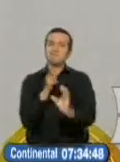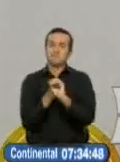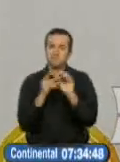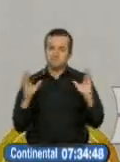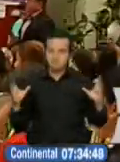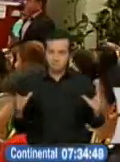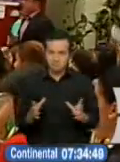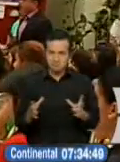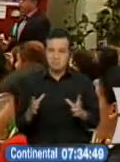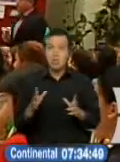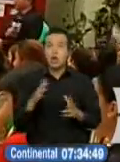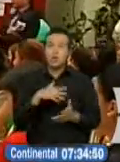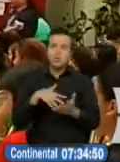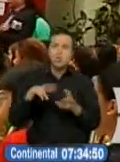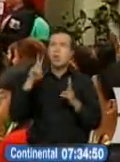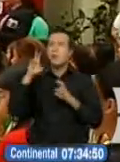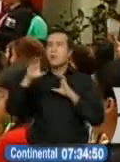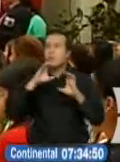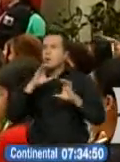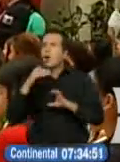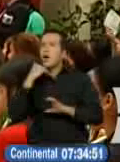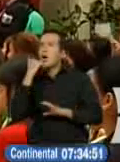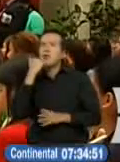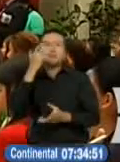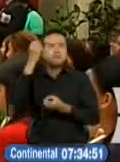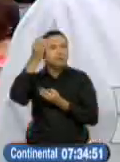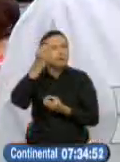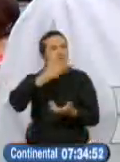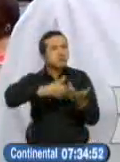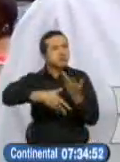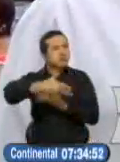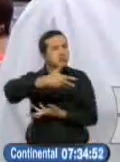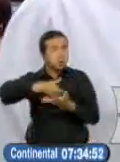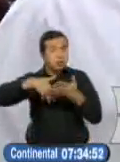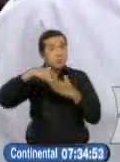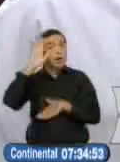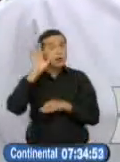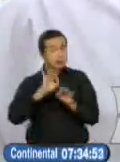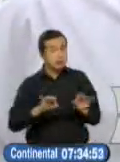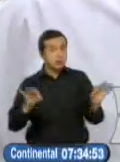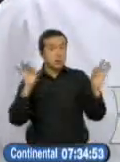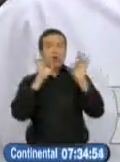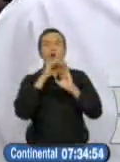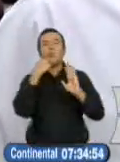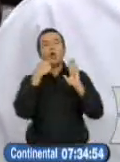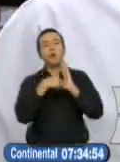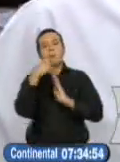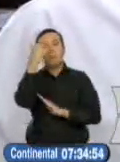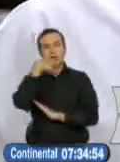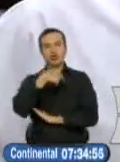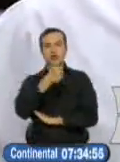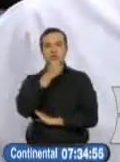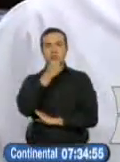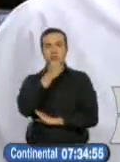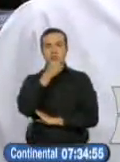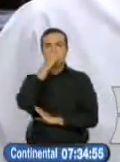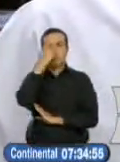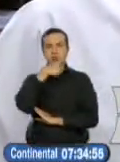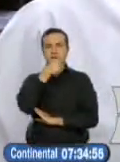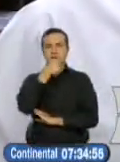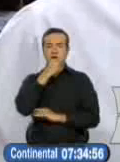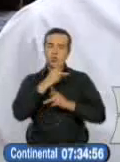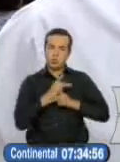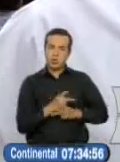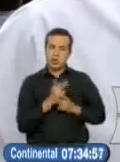inquietudes vinculadas al ejercicio de la comunicación se expusieron. Y en especial el hecho de que el comunicador de hoy en día ya tiene una